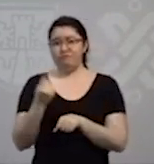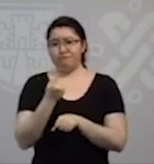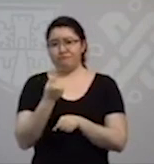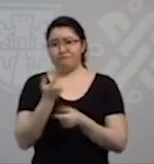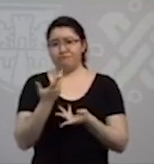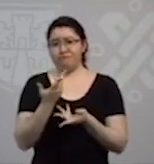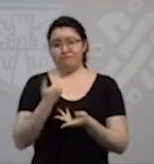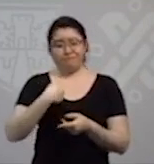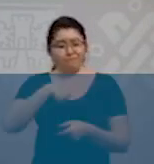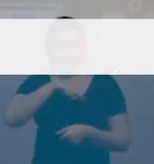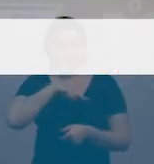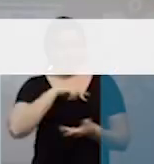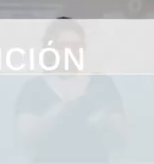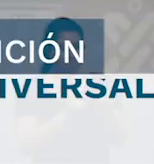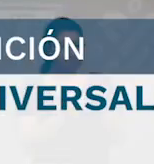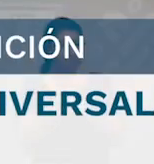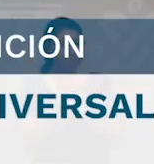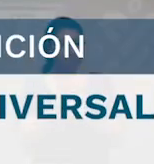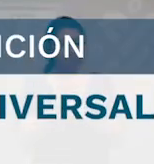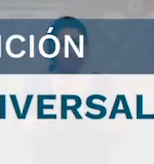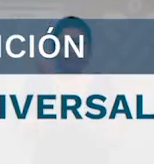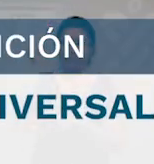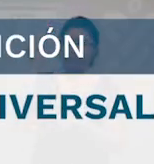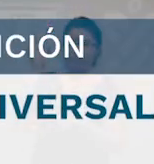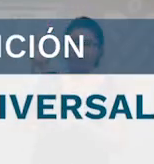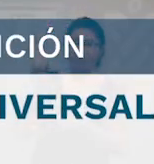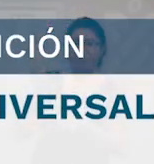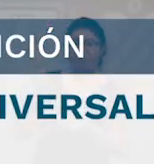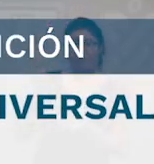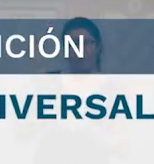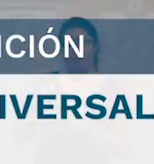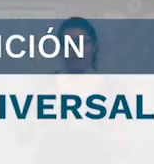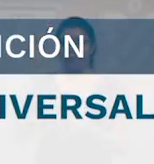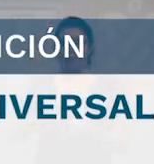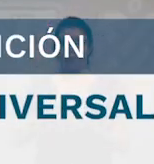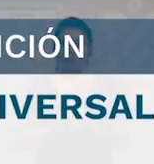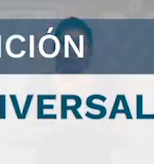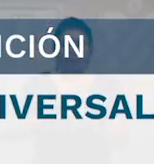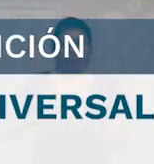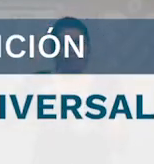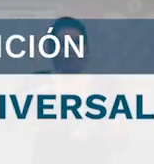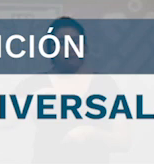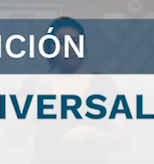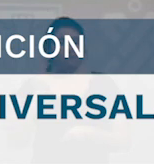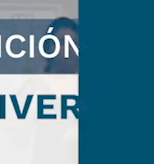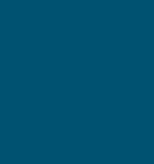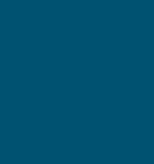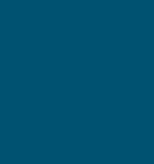que debemos tomar de acuerdo al semáforo epidemiológico que nos corresponde tomarlas en la Ciudad de México.